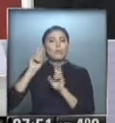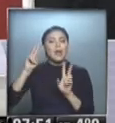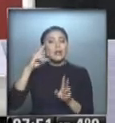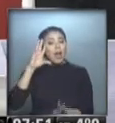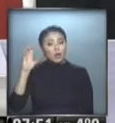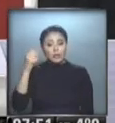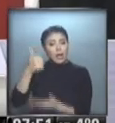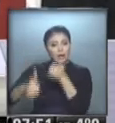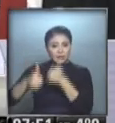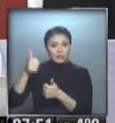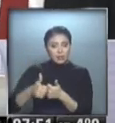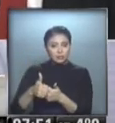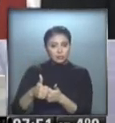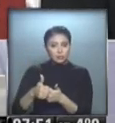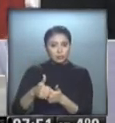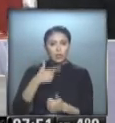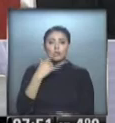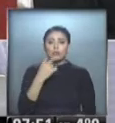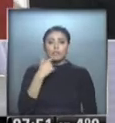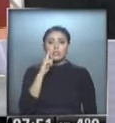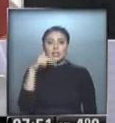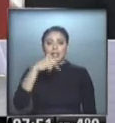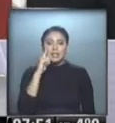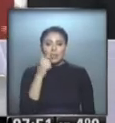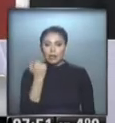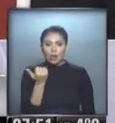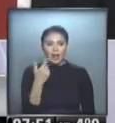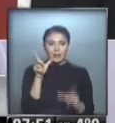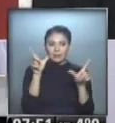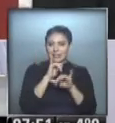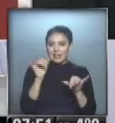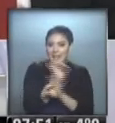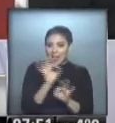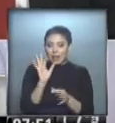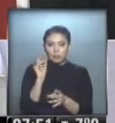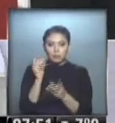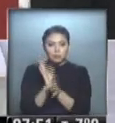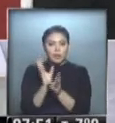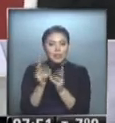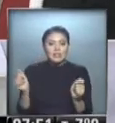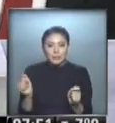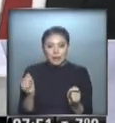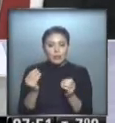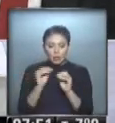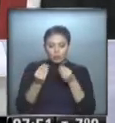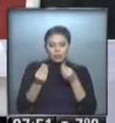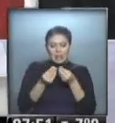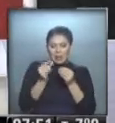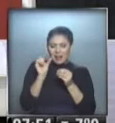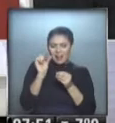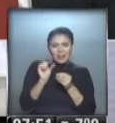que hubo un candidato del peronismo disidente, Manuel Susini, que ahora ni siquiera aparece en las crónicas con respecto a los resultados que obtuvo, que